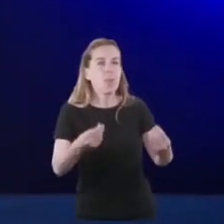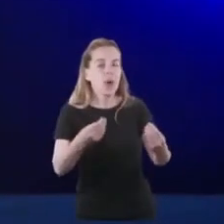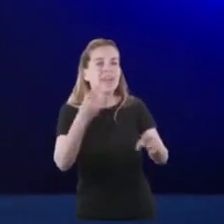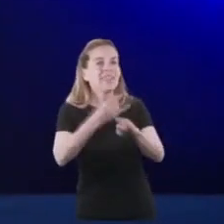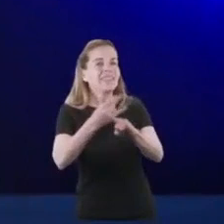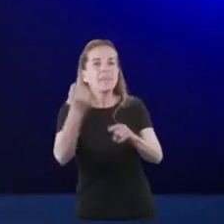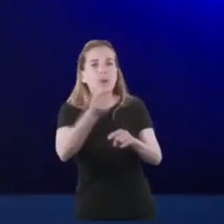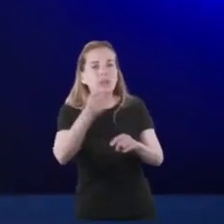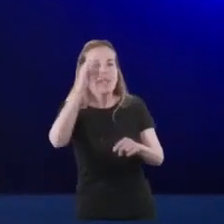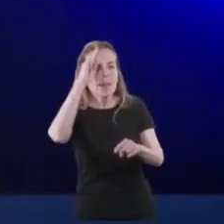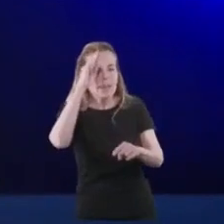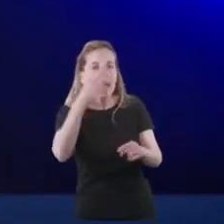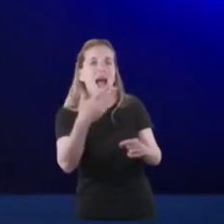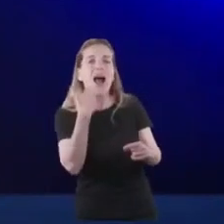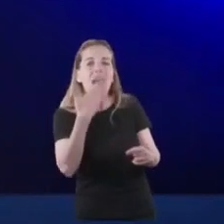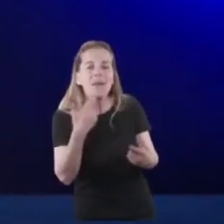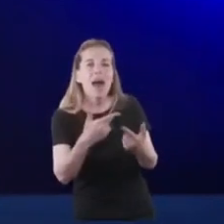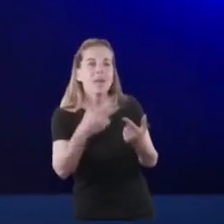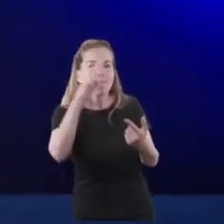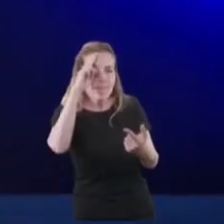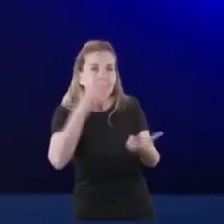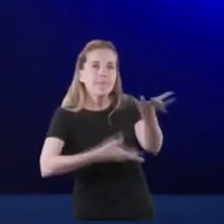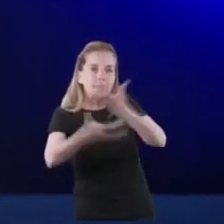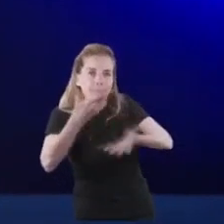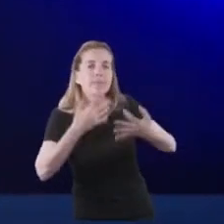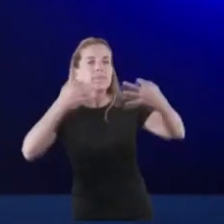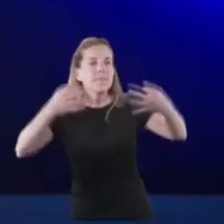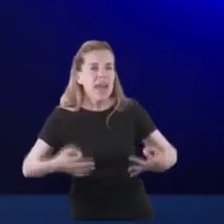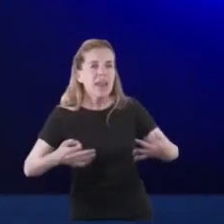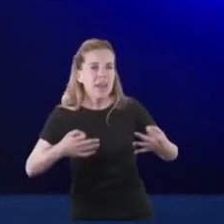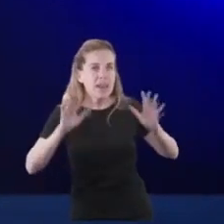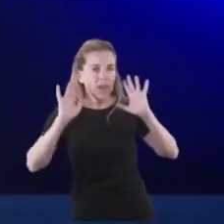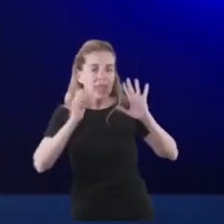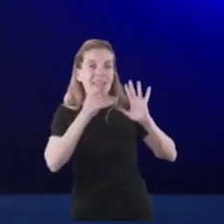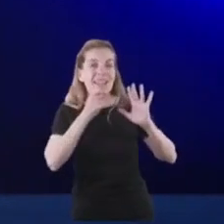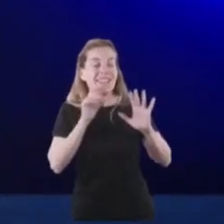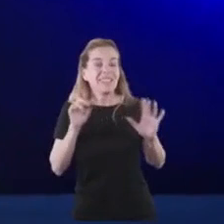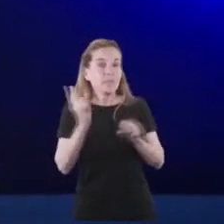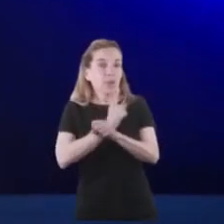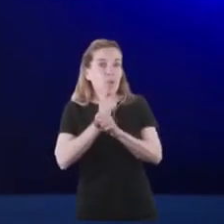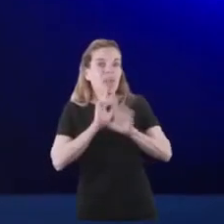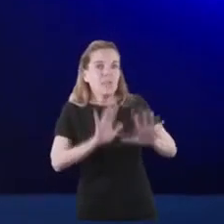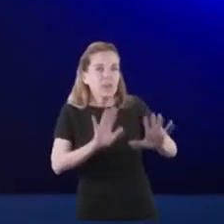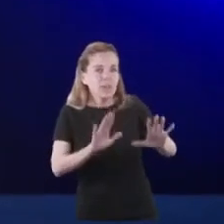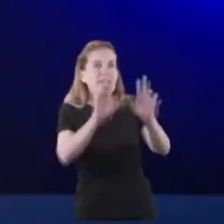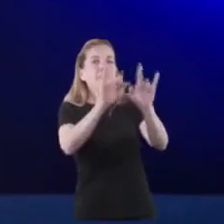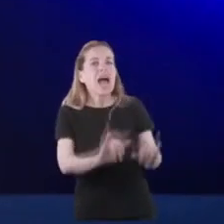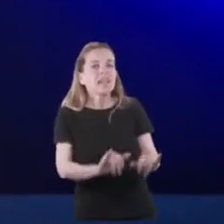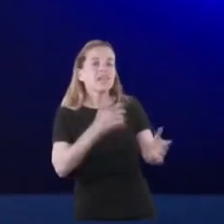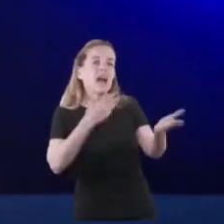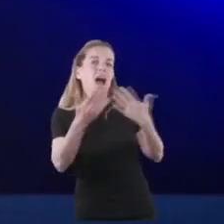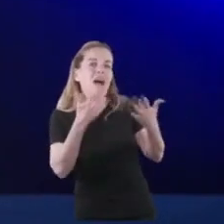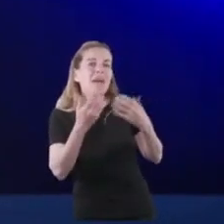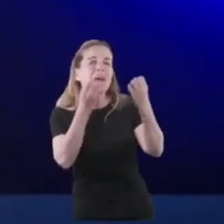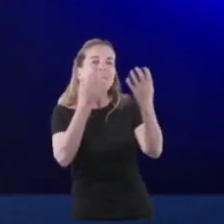palabra, bajo el uso de la diplomacia. Si nosotros no somos capaces de abordar de un